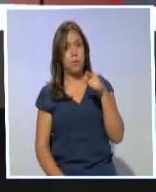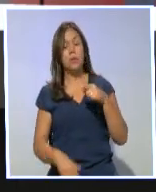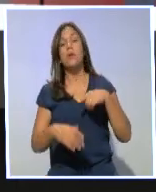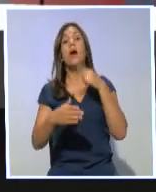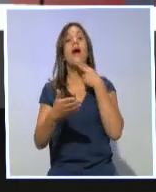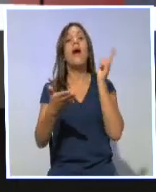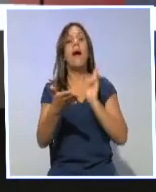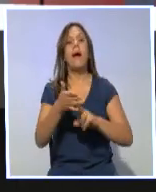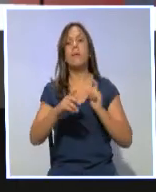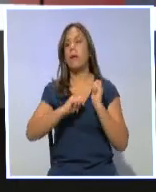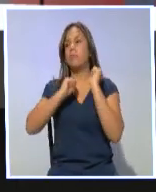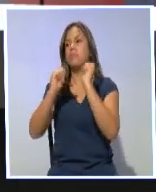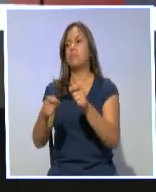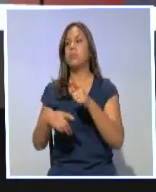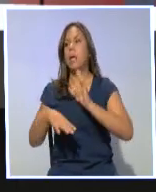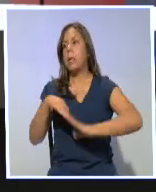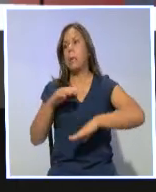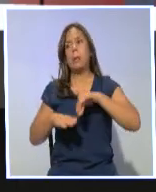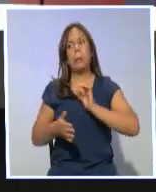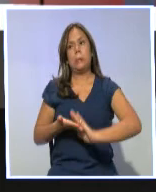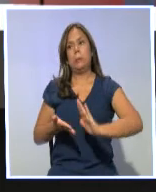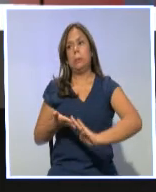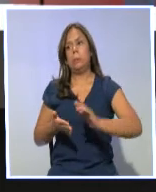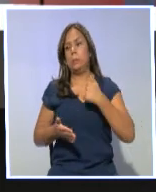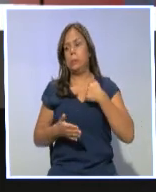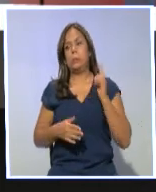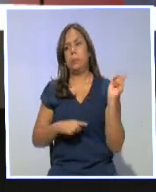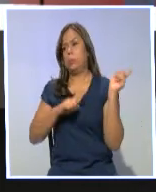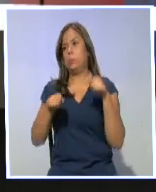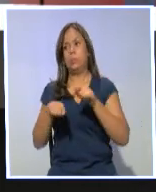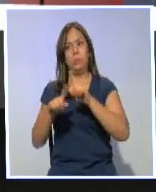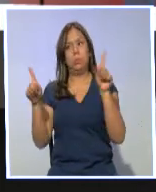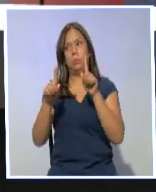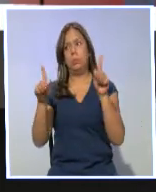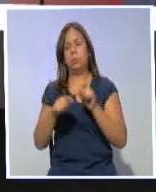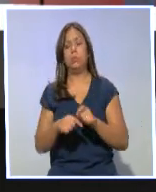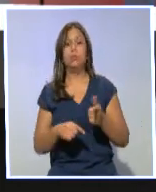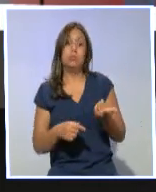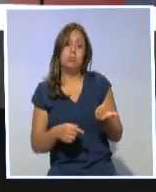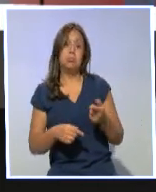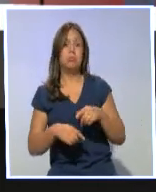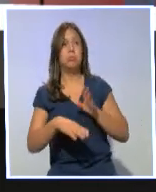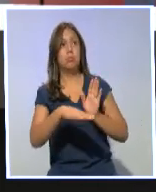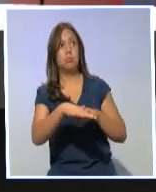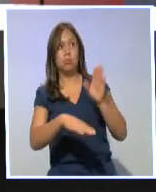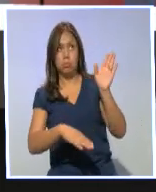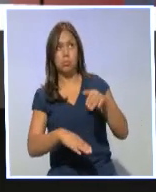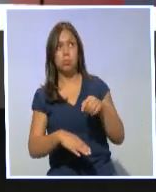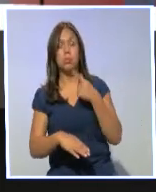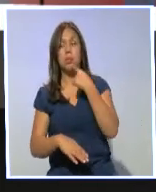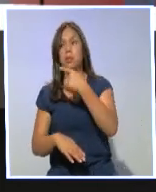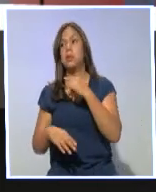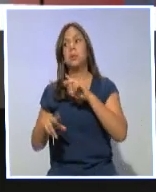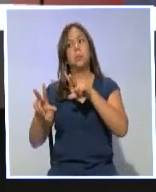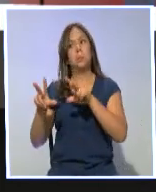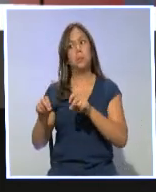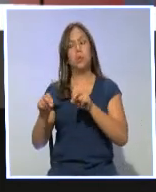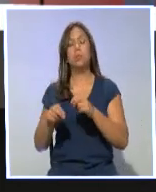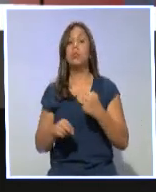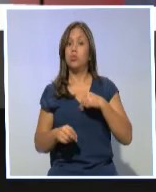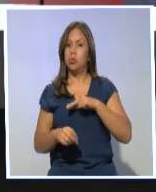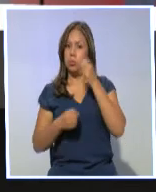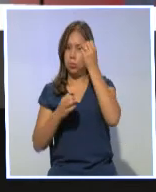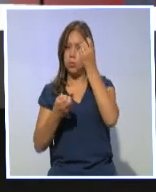una carta de excusa, por lo que no comparecerá al llamado formulado por estas mesas legislativas. Nosotros les